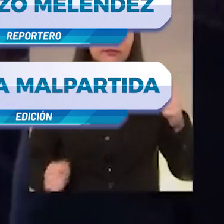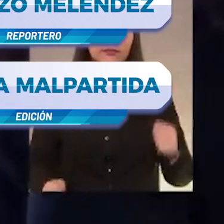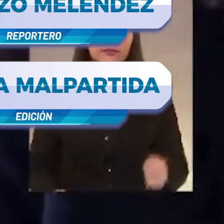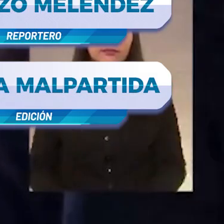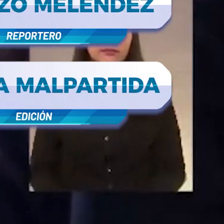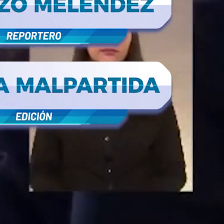¡Gracias! ¡Gracias!